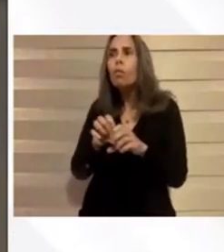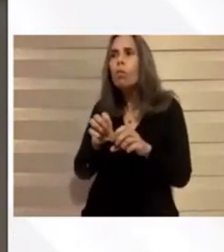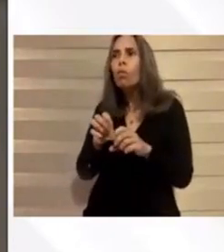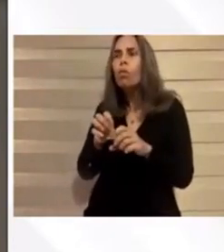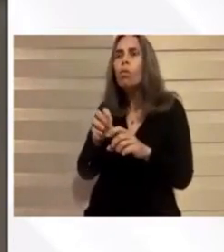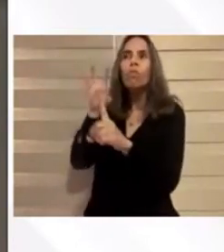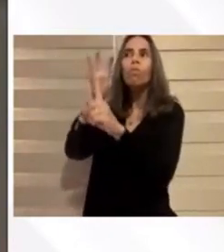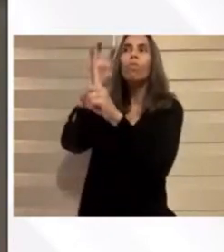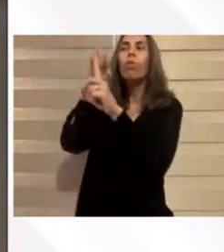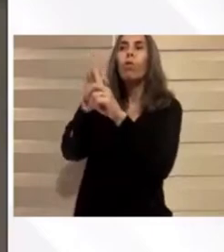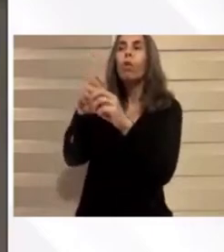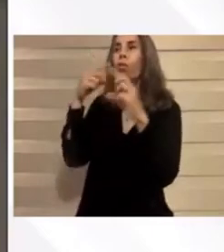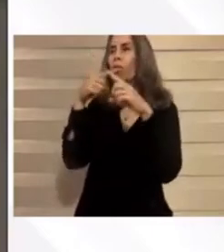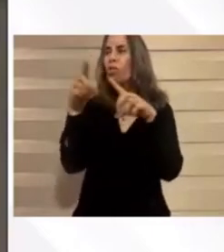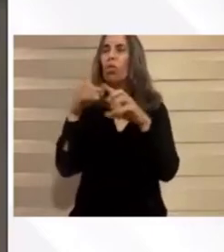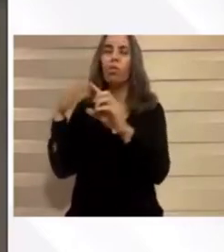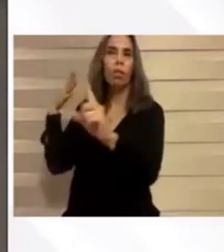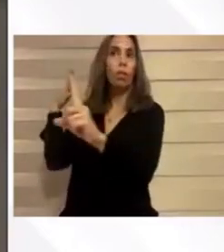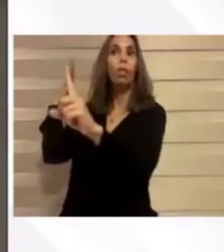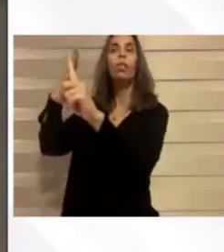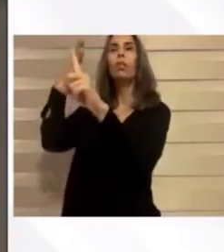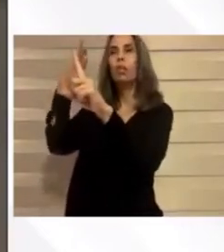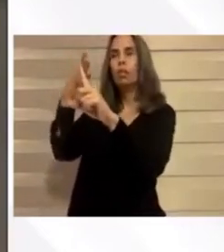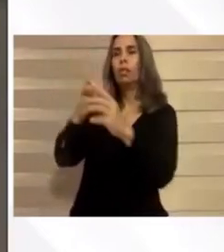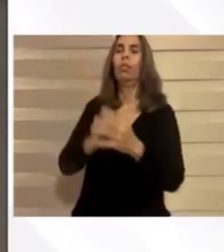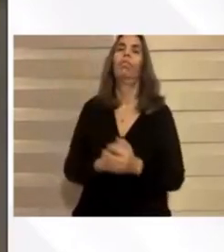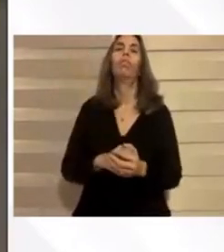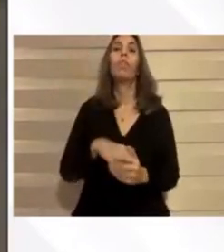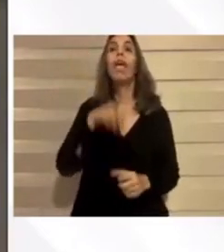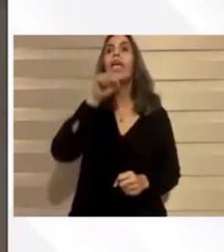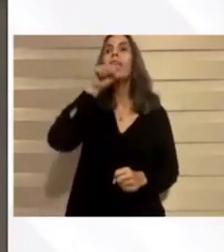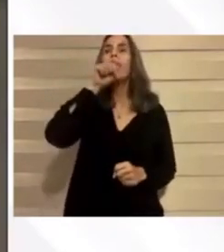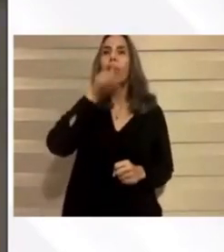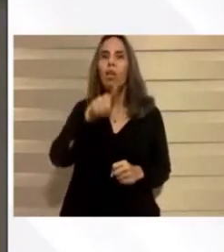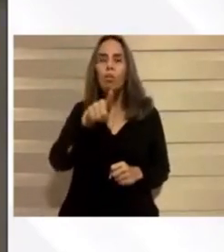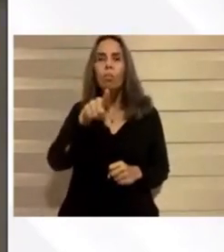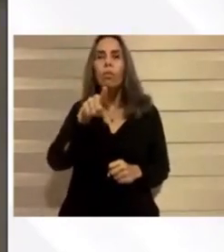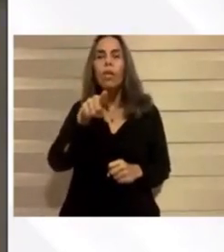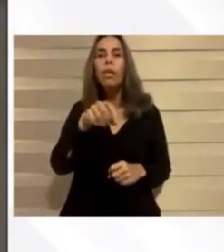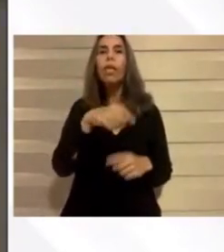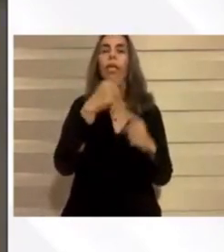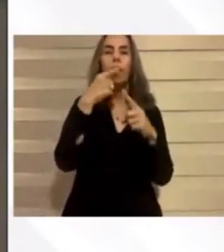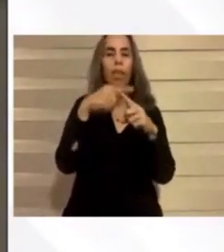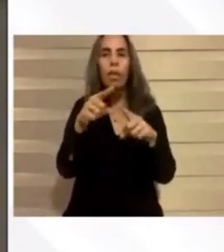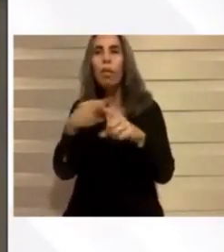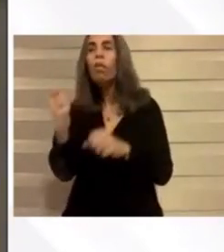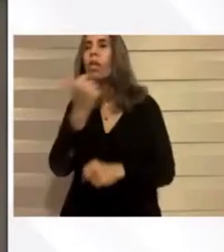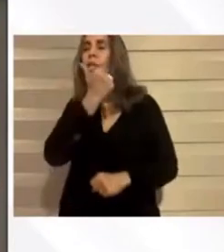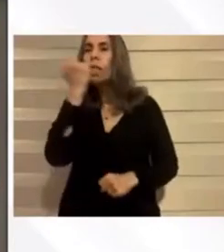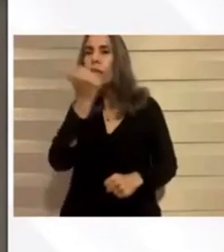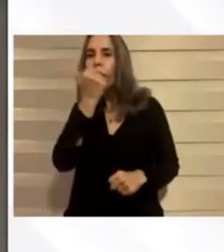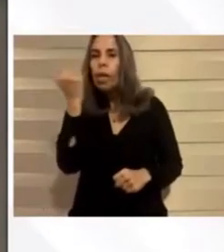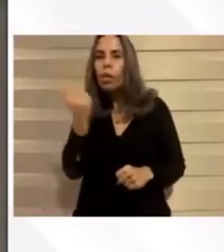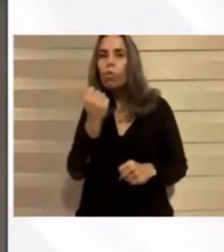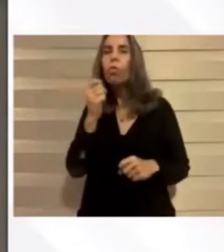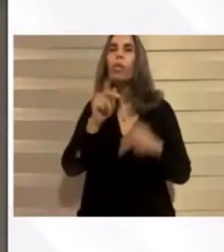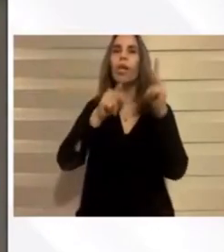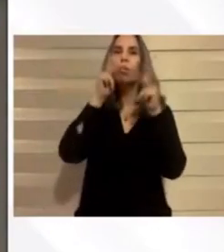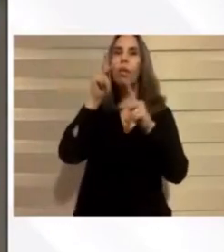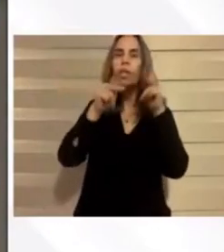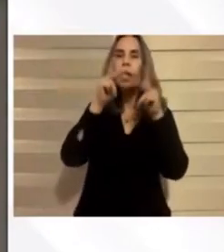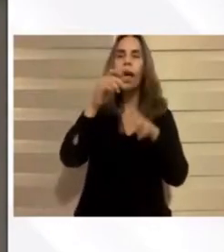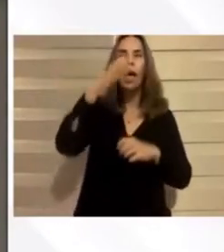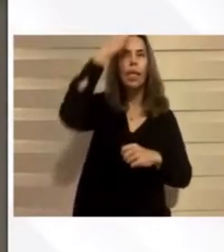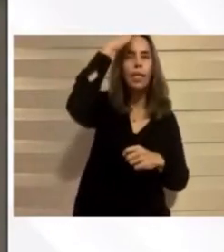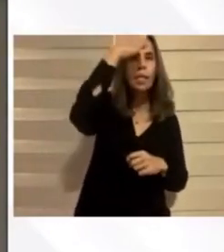podremos conocer los testimonios de jóvenes estudiantes que han destacado en diferentes